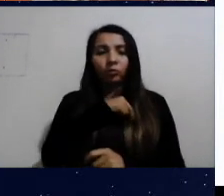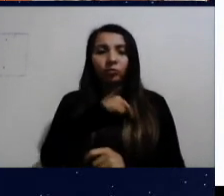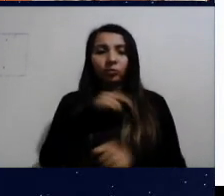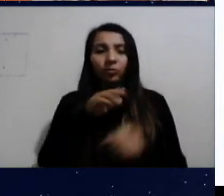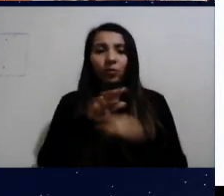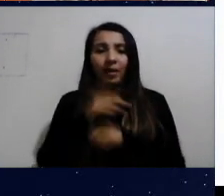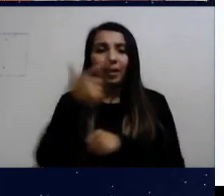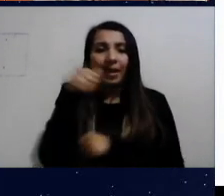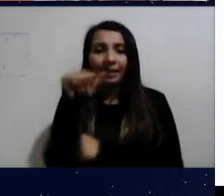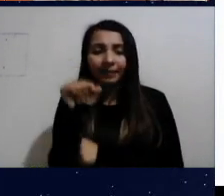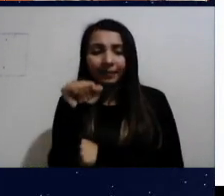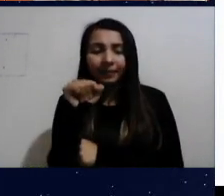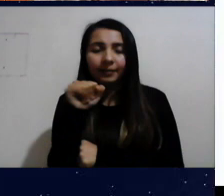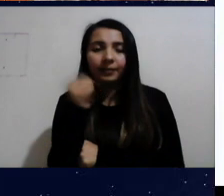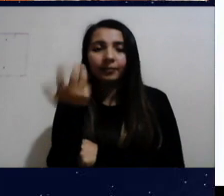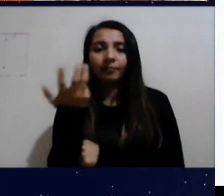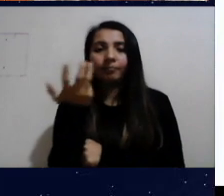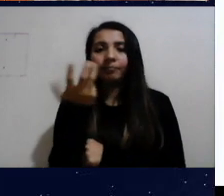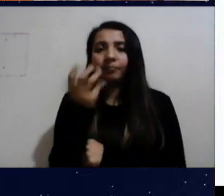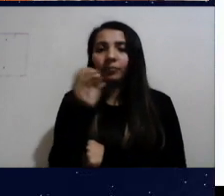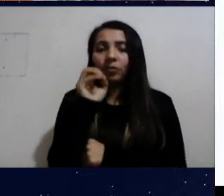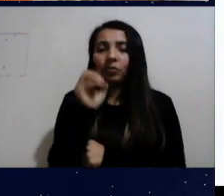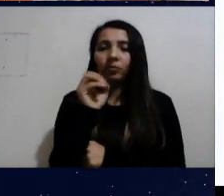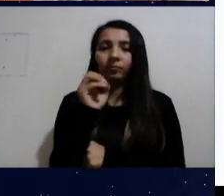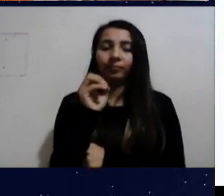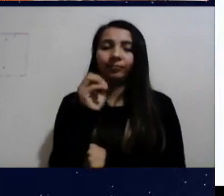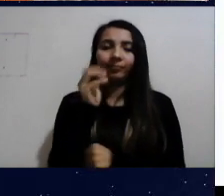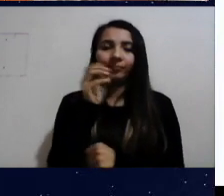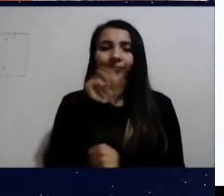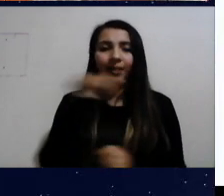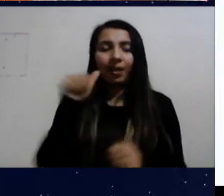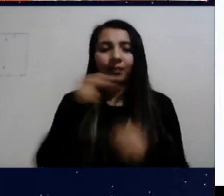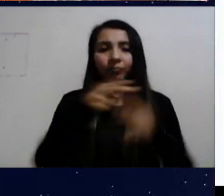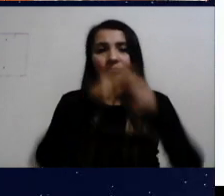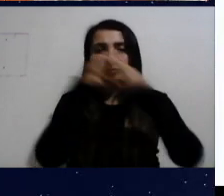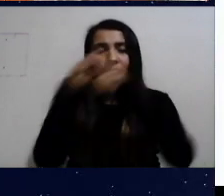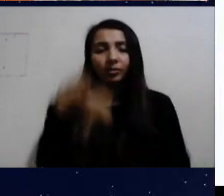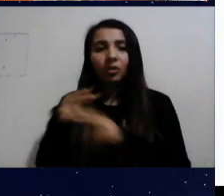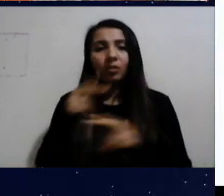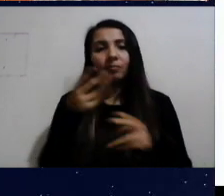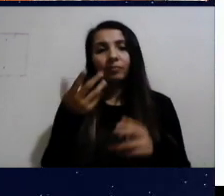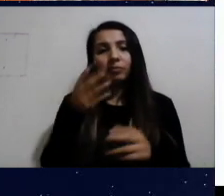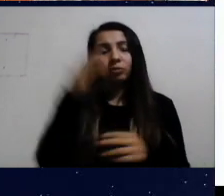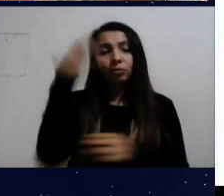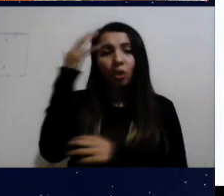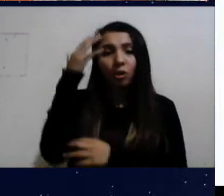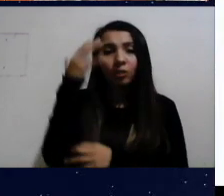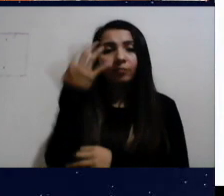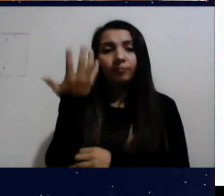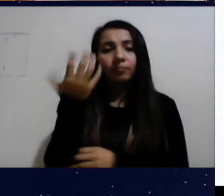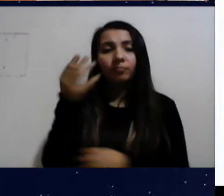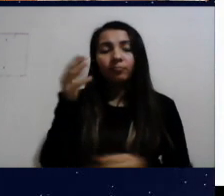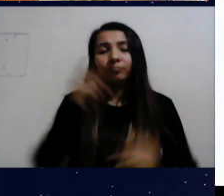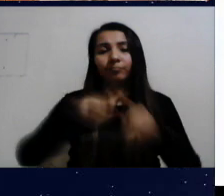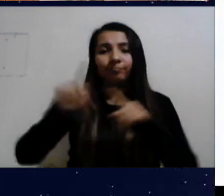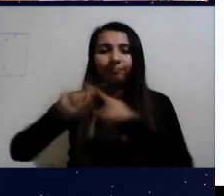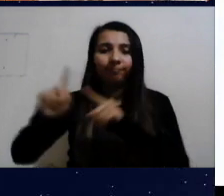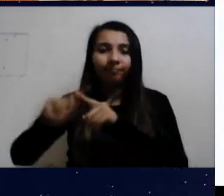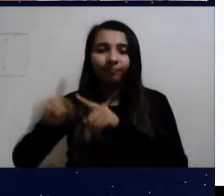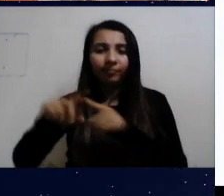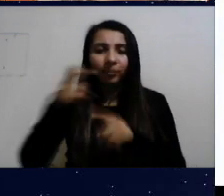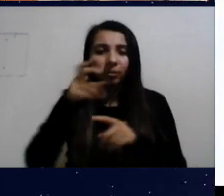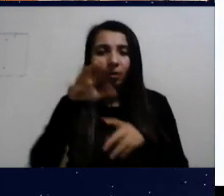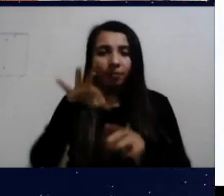el Sol, pues tiene abundancias similares. Pero claro, ahí no tenemos un muestreo grande. La sorpresa llega cuando se empiezan a